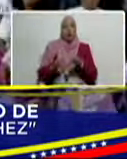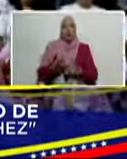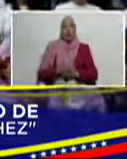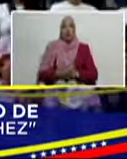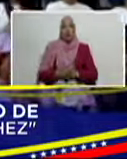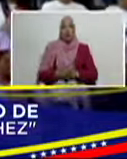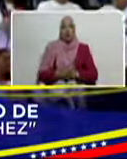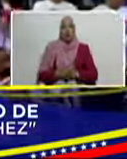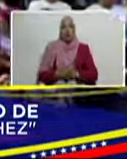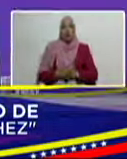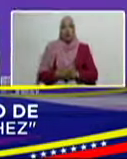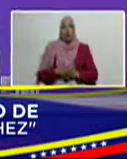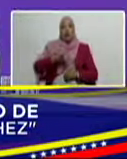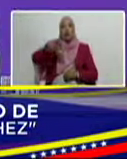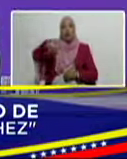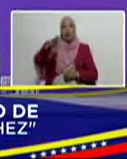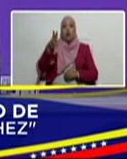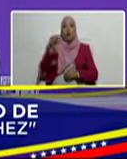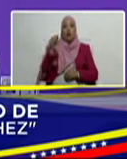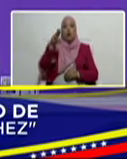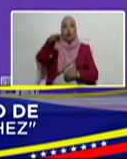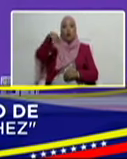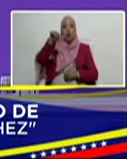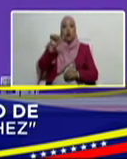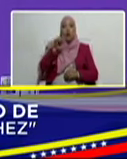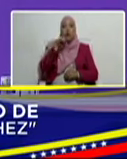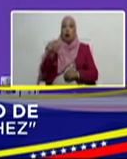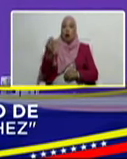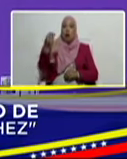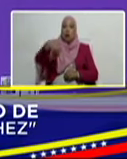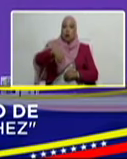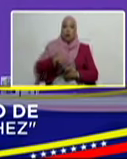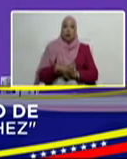Por allá está Juana Ramírez, la avanzadora.